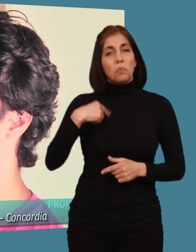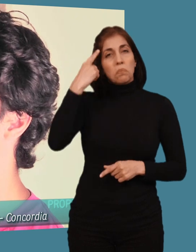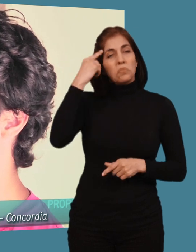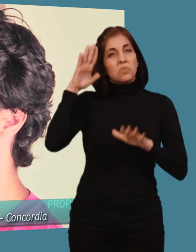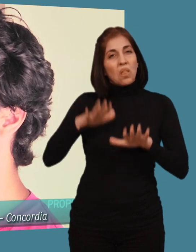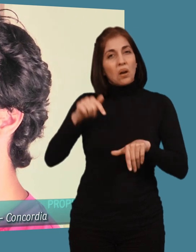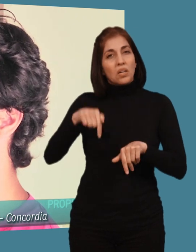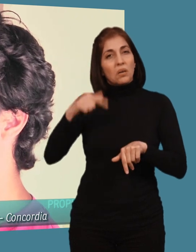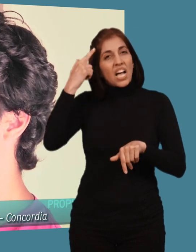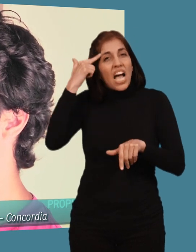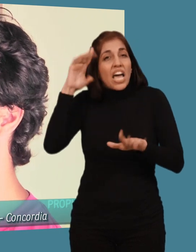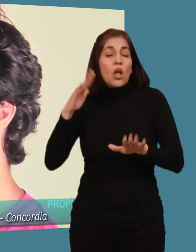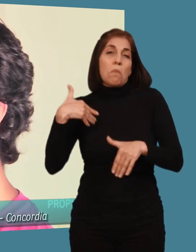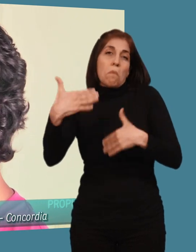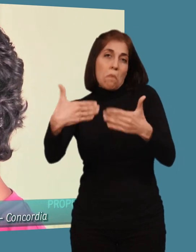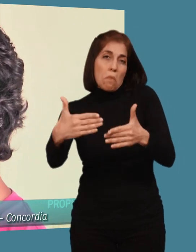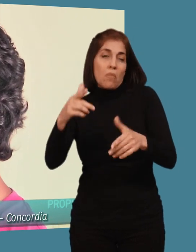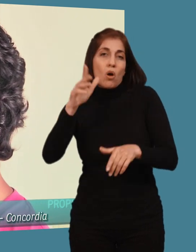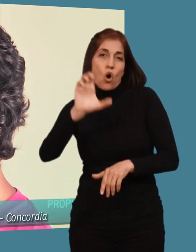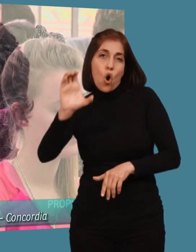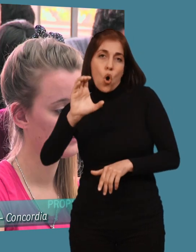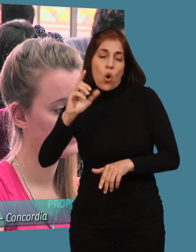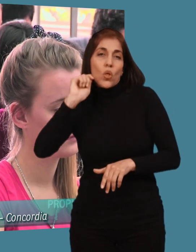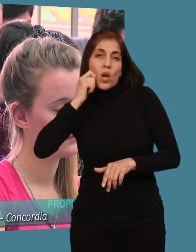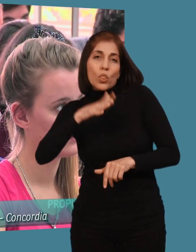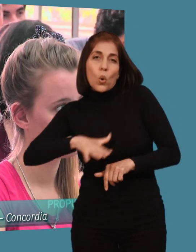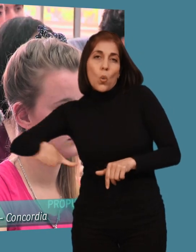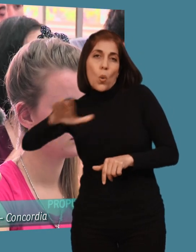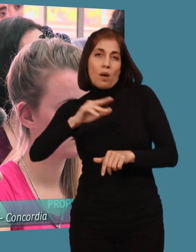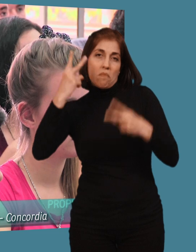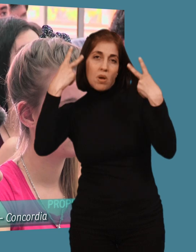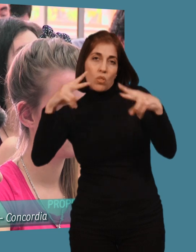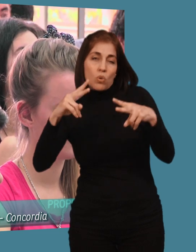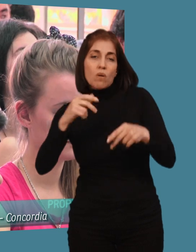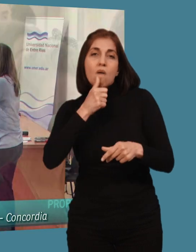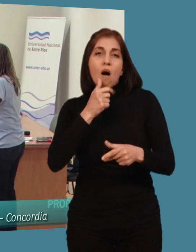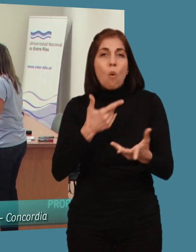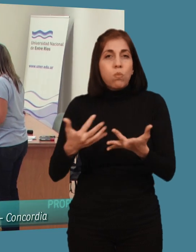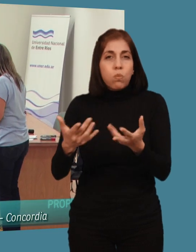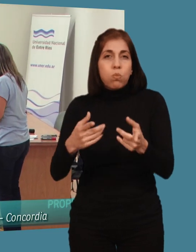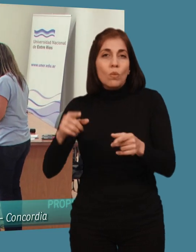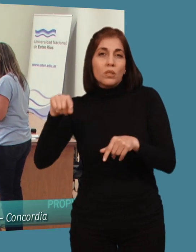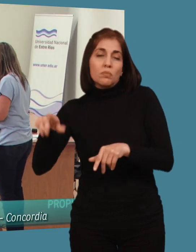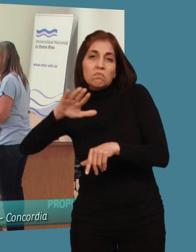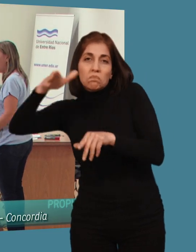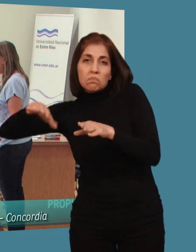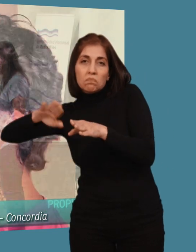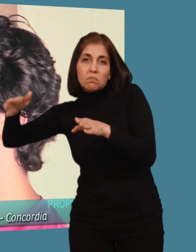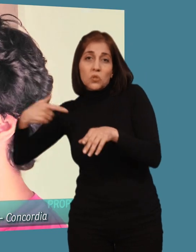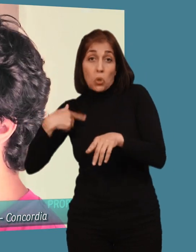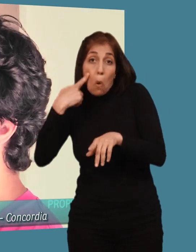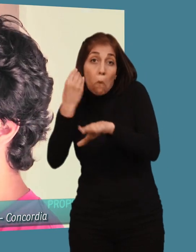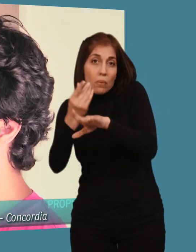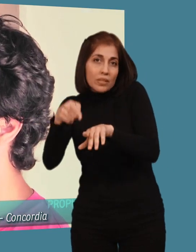porque creo que más adelante Concordia va a ser un buen lugar para hacer turismo. La parte de lo que es Termas y Cerro Quinto, de ese lado. Yo vivo allá, así